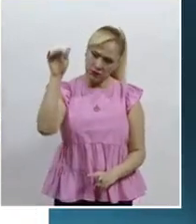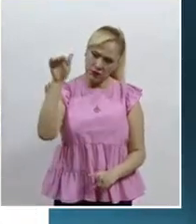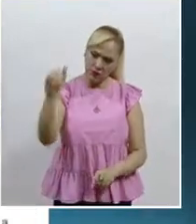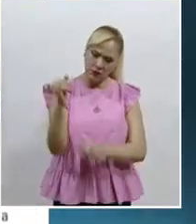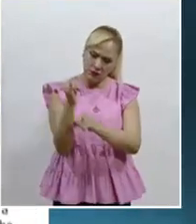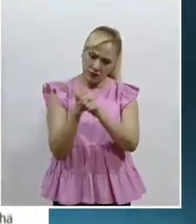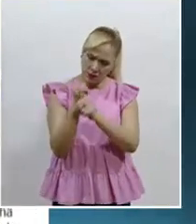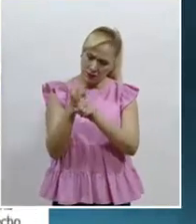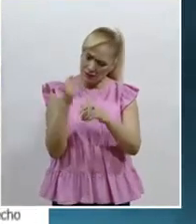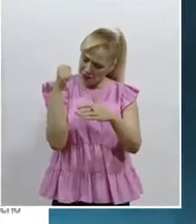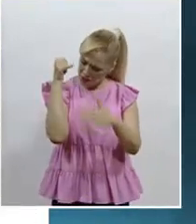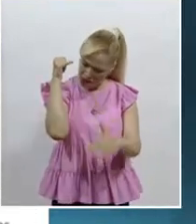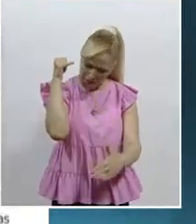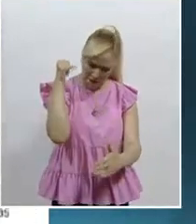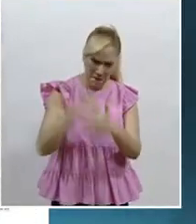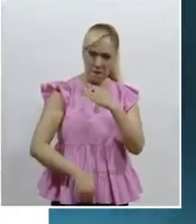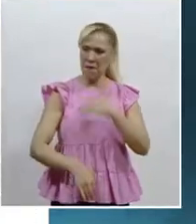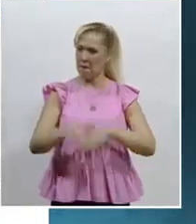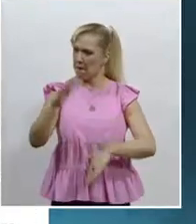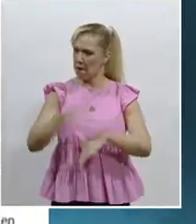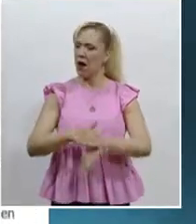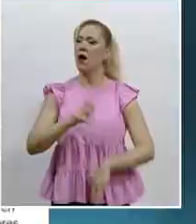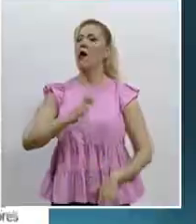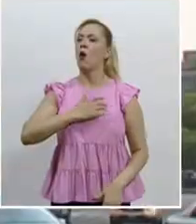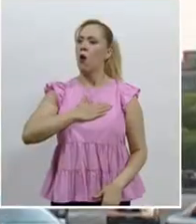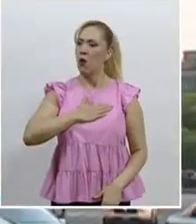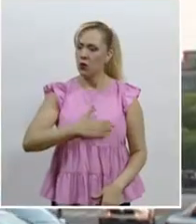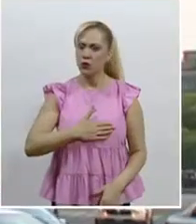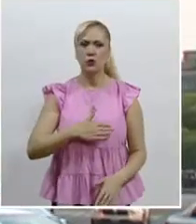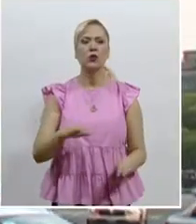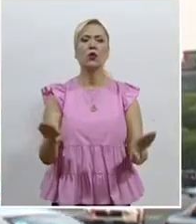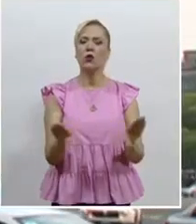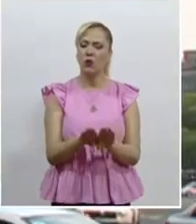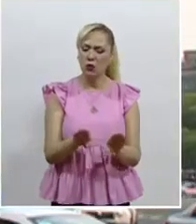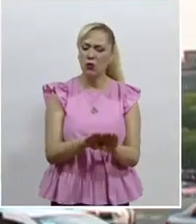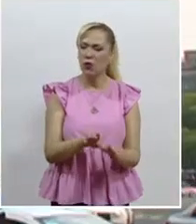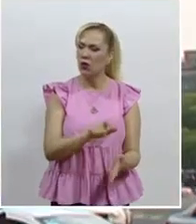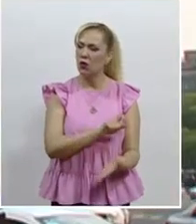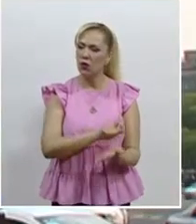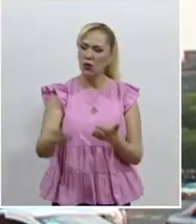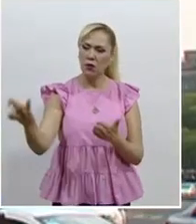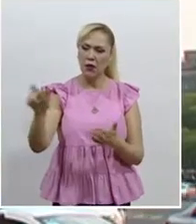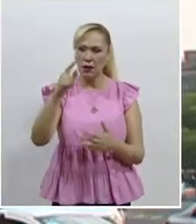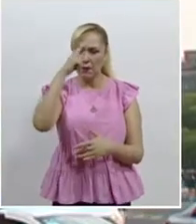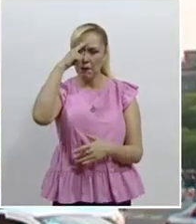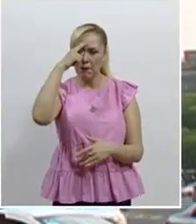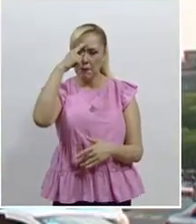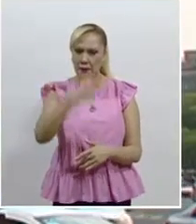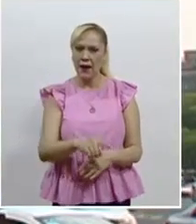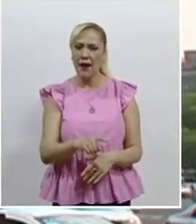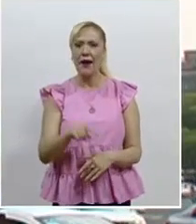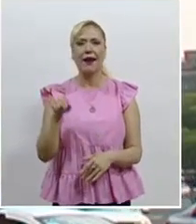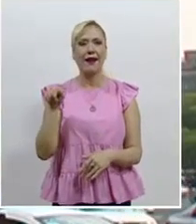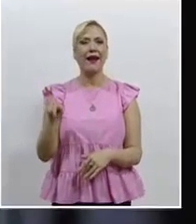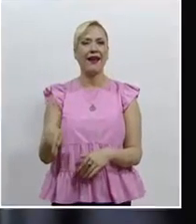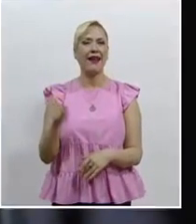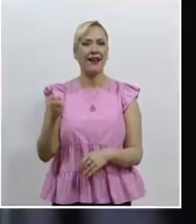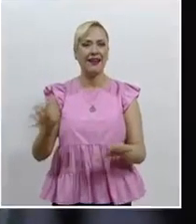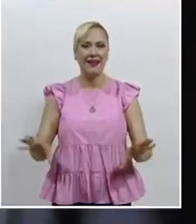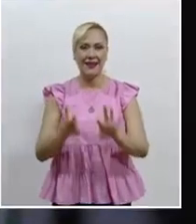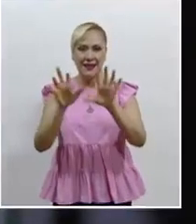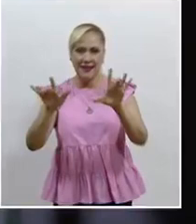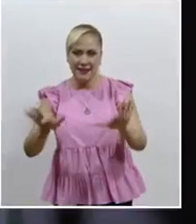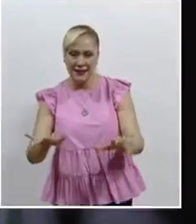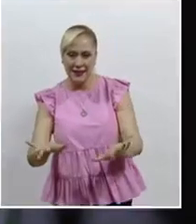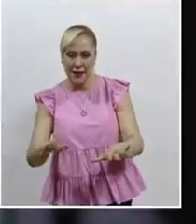forma completa, exhaustiva e imparcial la adquisición y el uso de Pegasus y sancionar a quienes resulten responsables. Esto